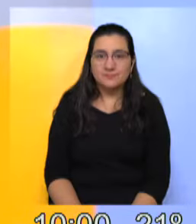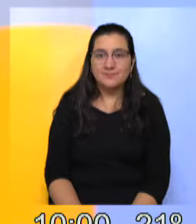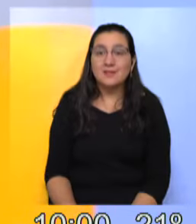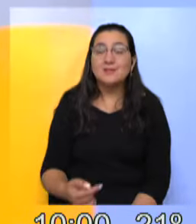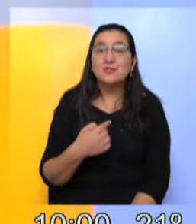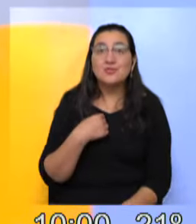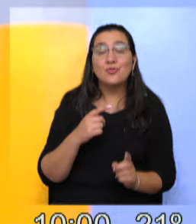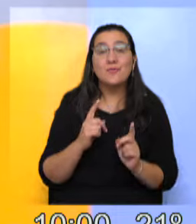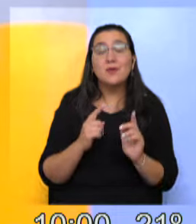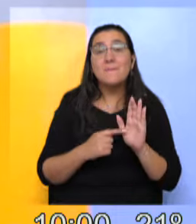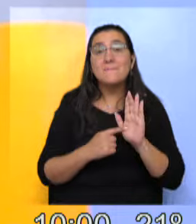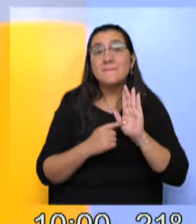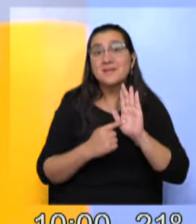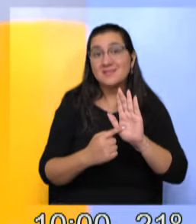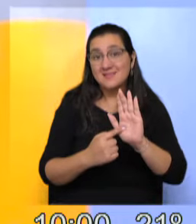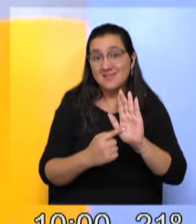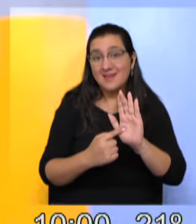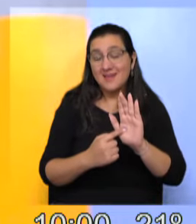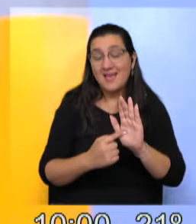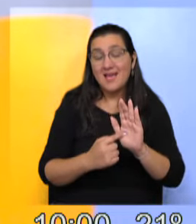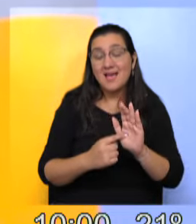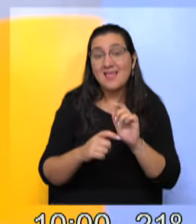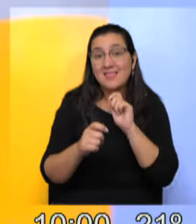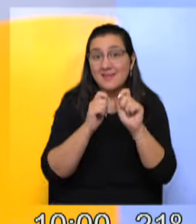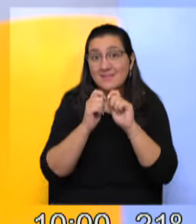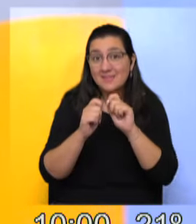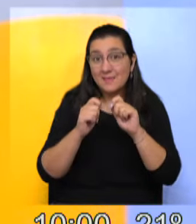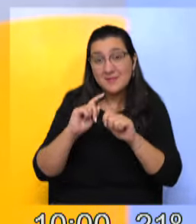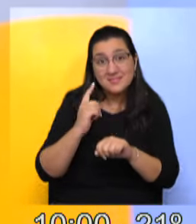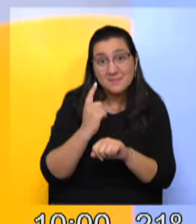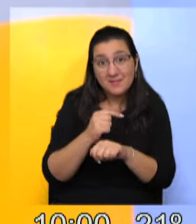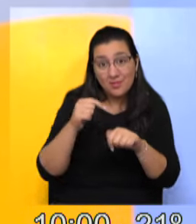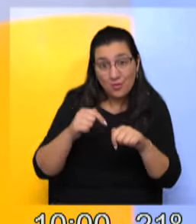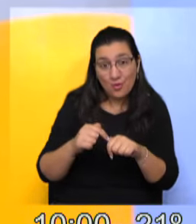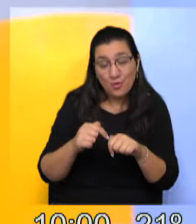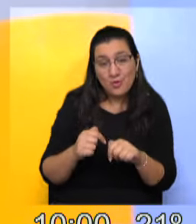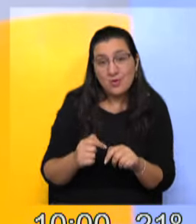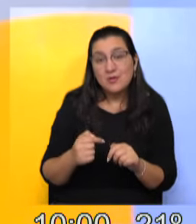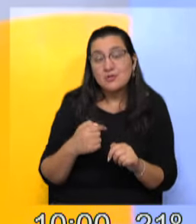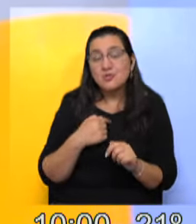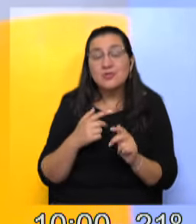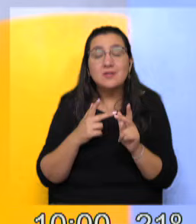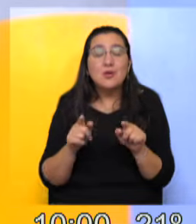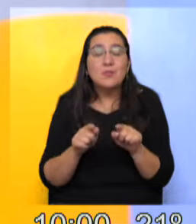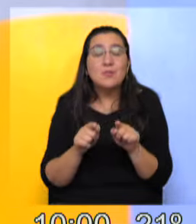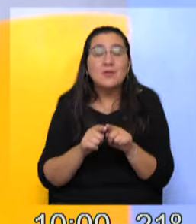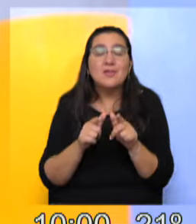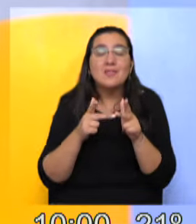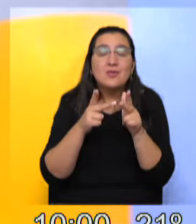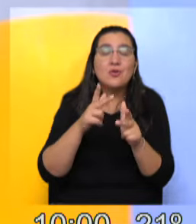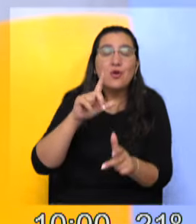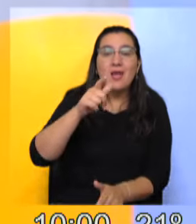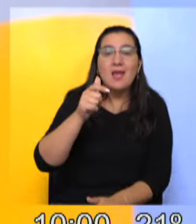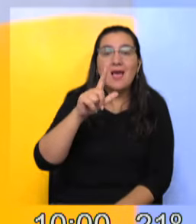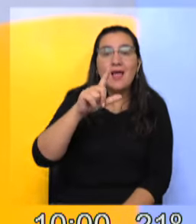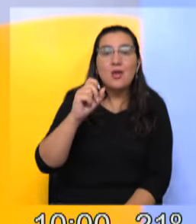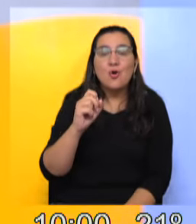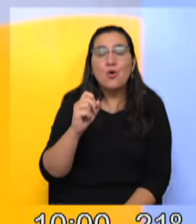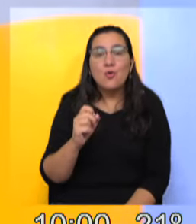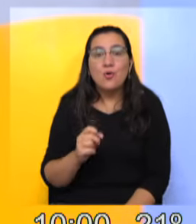Si yo tuviera que presentar a la protagonista de la entrevista central de hoy, le robaría las palabras que dijo Lalo Mir en esta misma pantalla